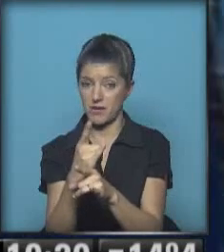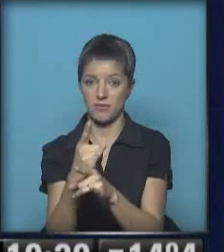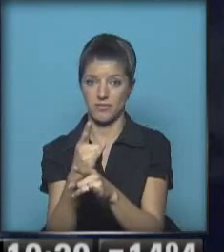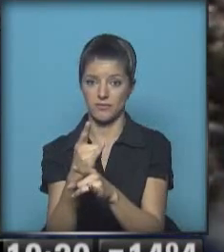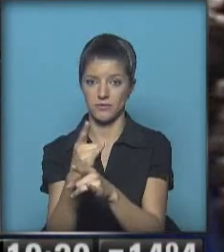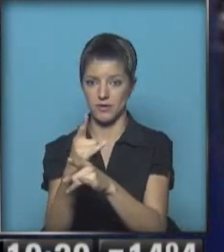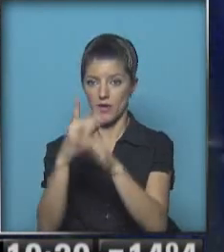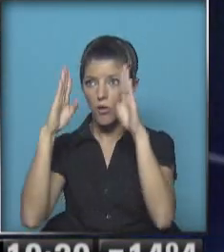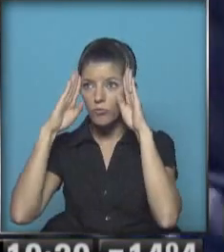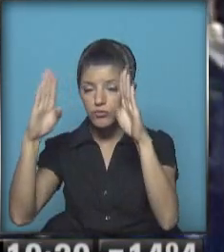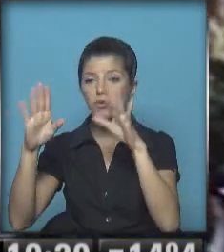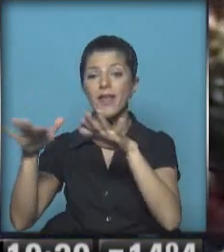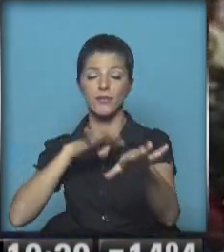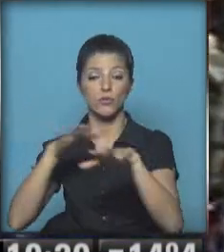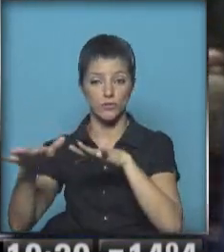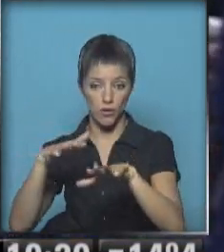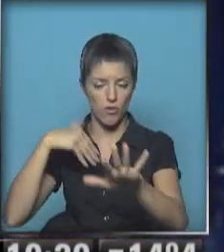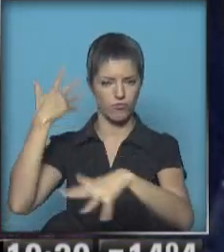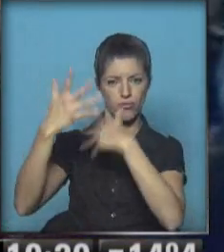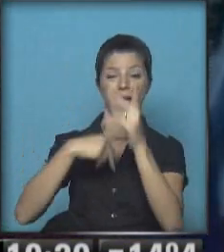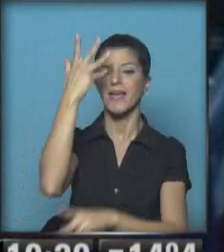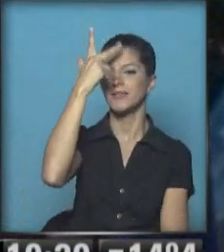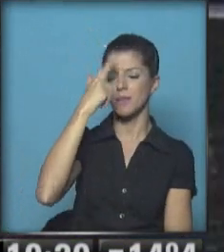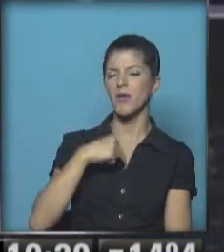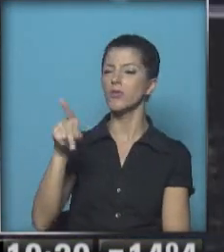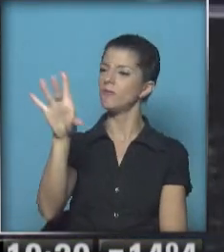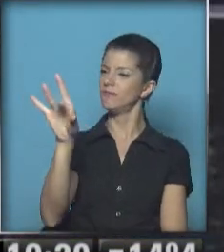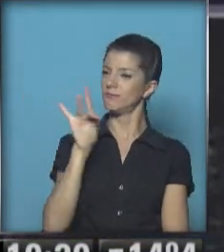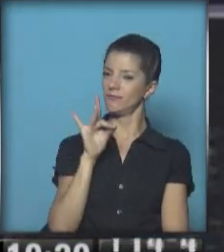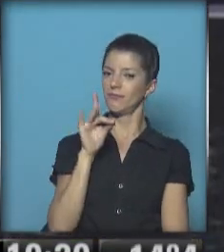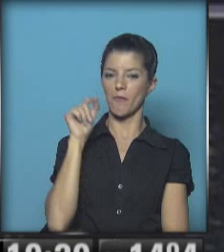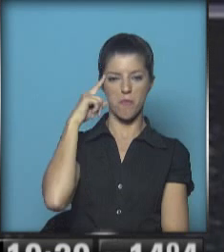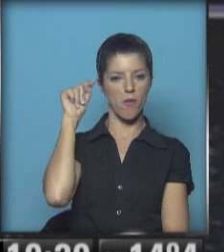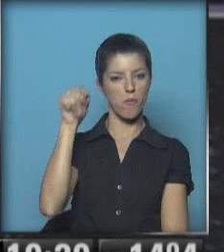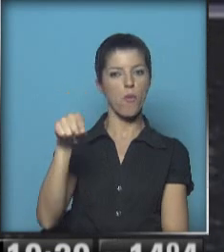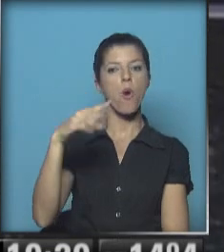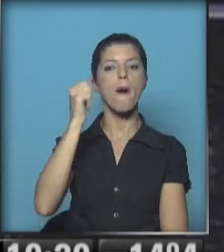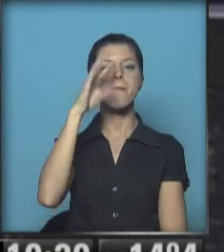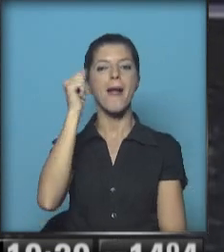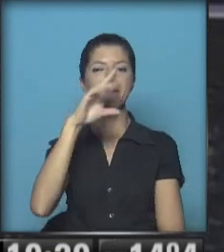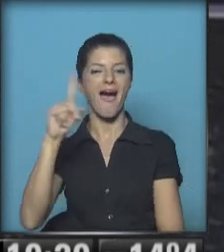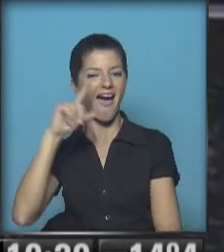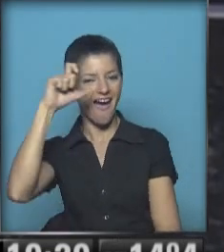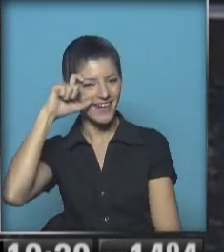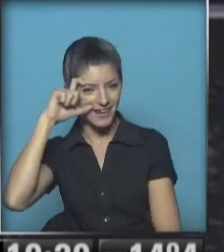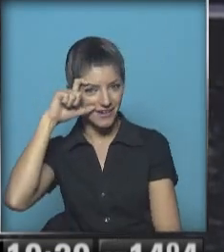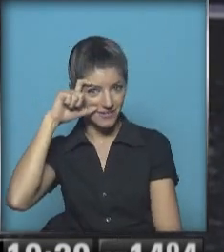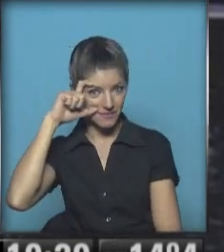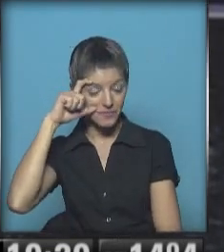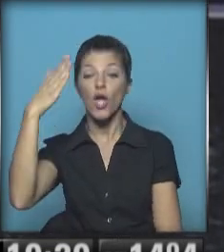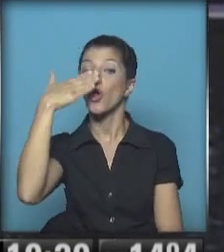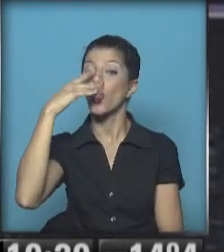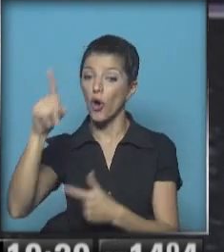la tensión de la civilización y la barbarie, y Sarmiento eligió ponerla como la barbarie cuando era la más docta del país.